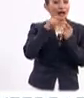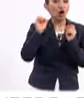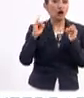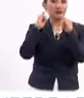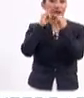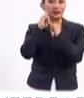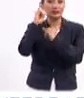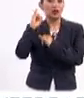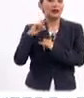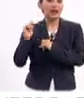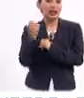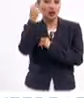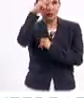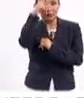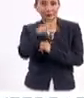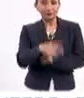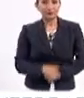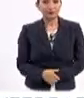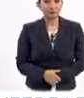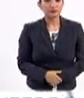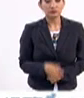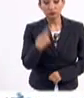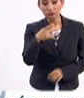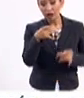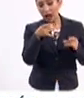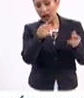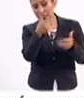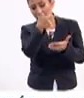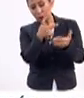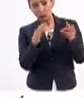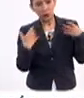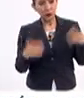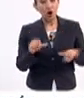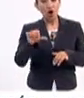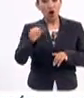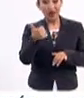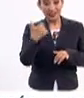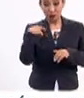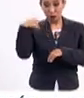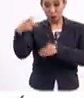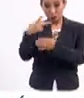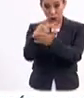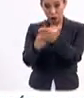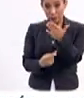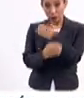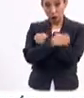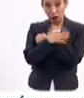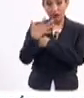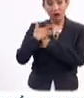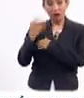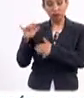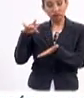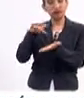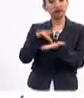y el Instituto Tecnológico de México. Su calidad es tal que 11 de sus programas educativos tienen el respaldo de los